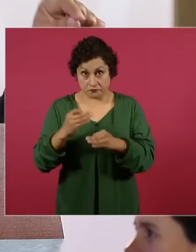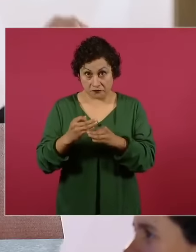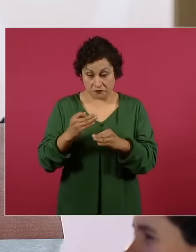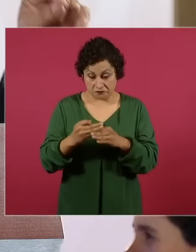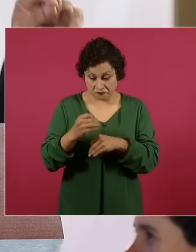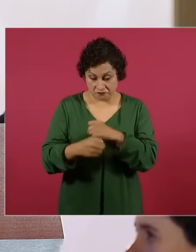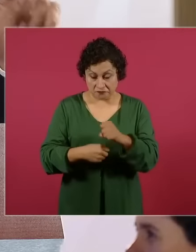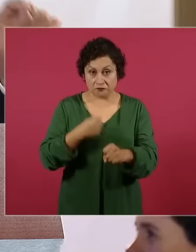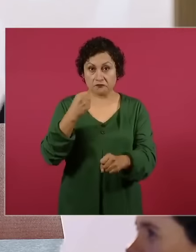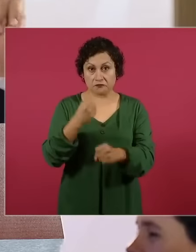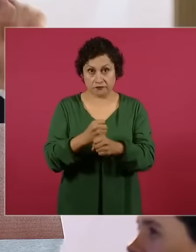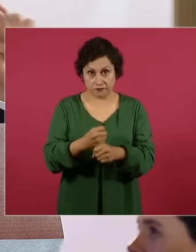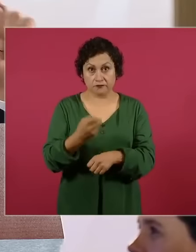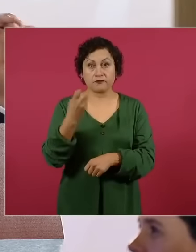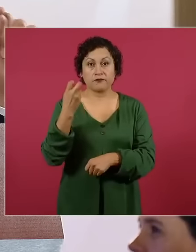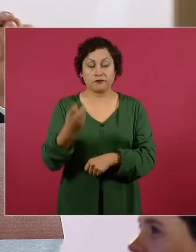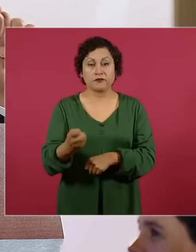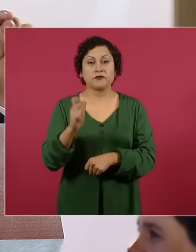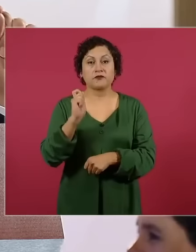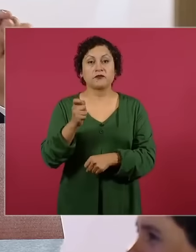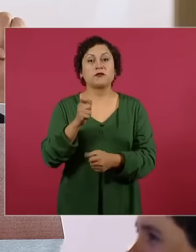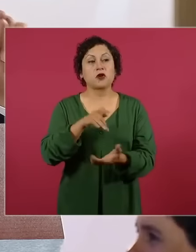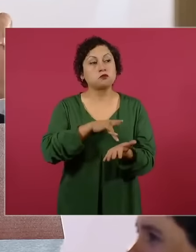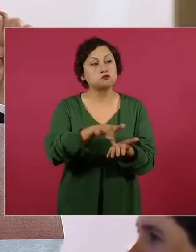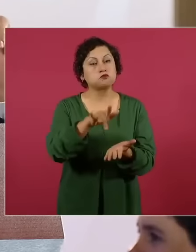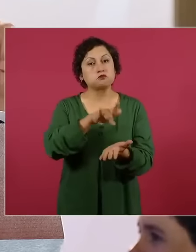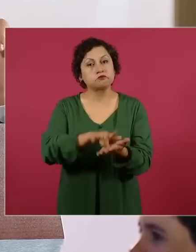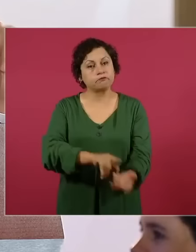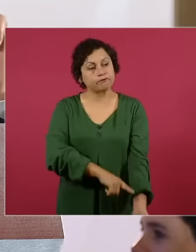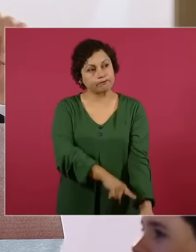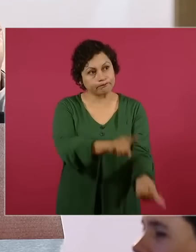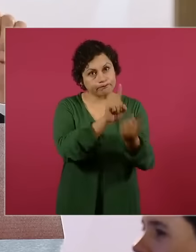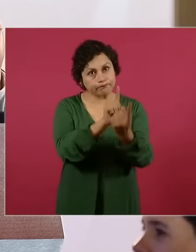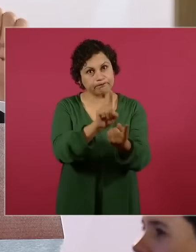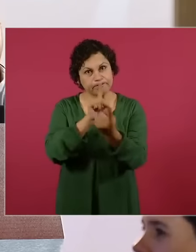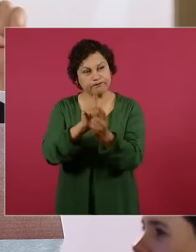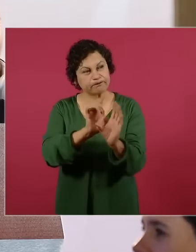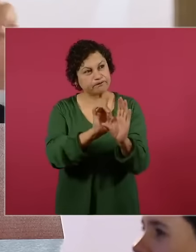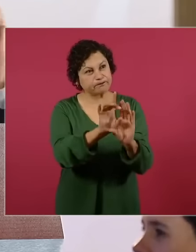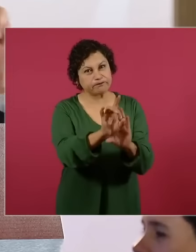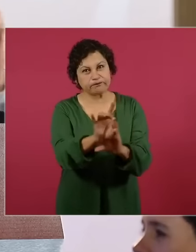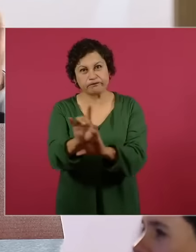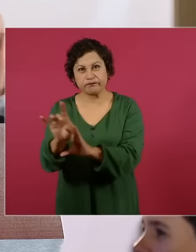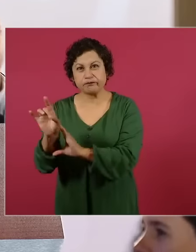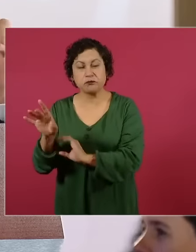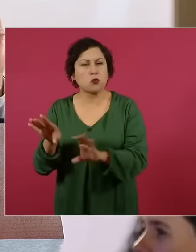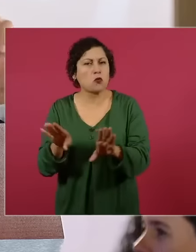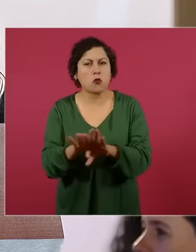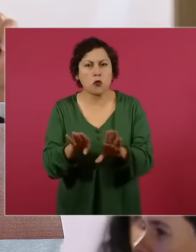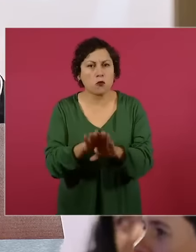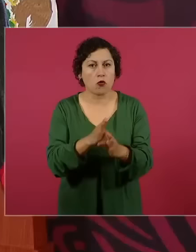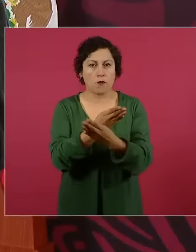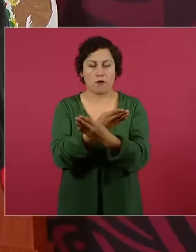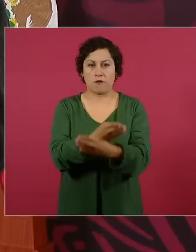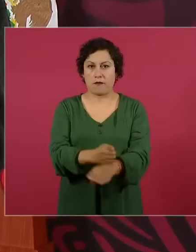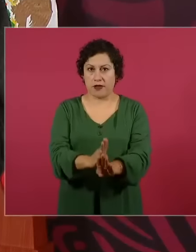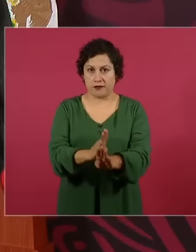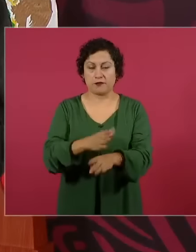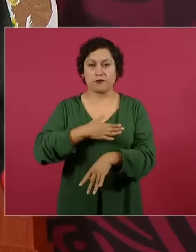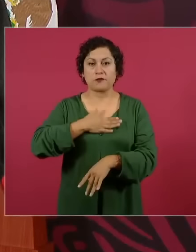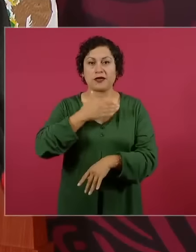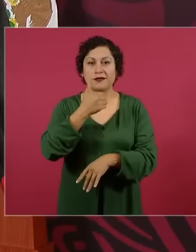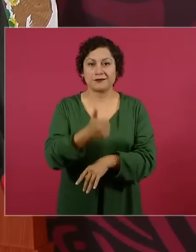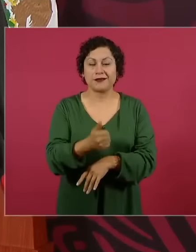entregan de manera directa en 3.000 sucursales del Banco